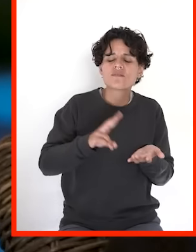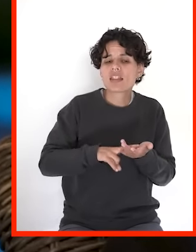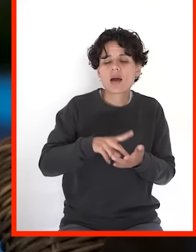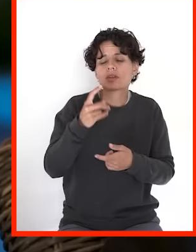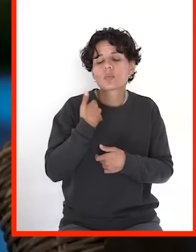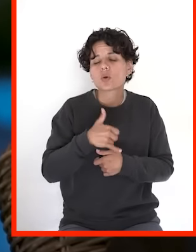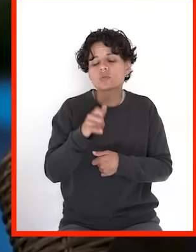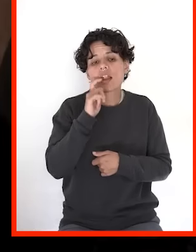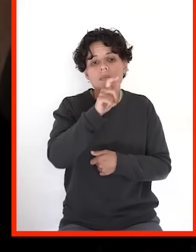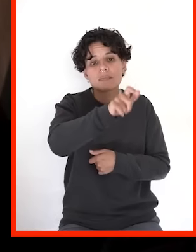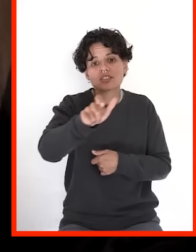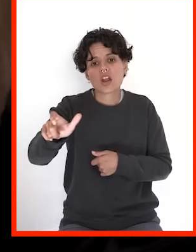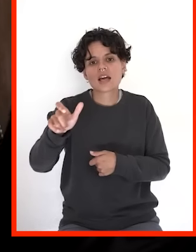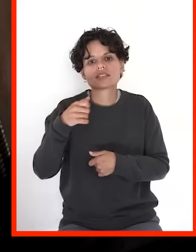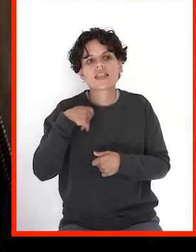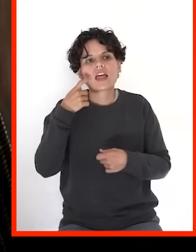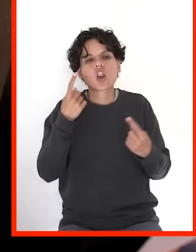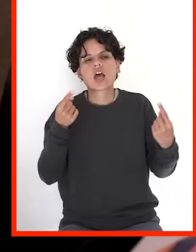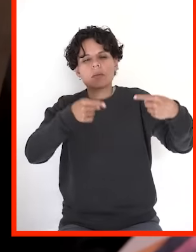los enemigos. ¡Ah!